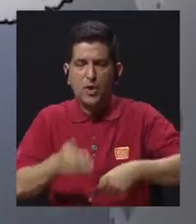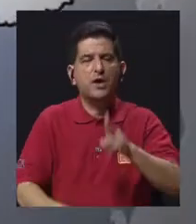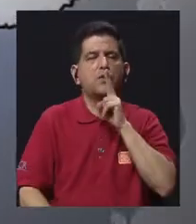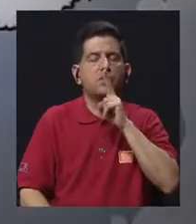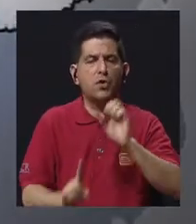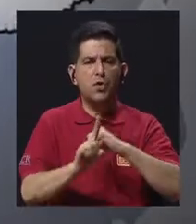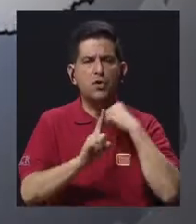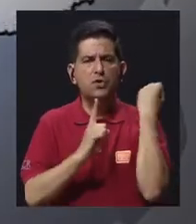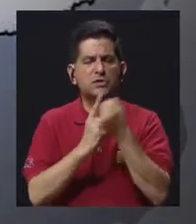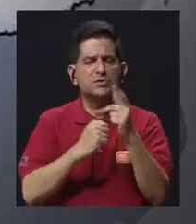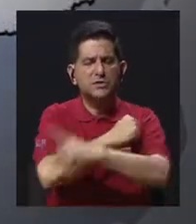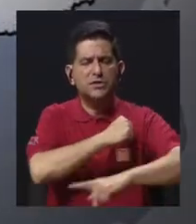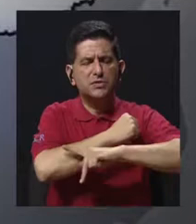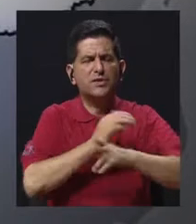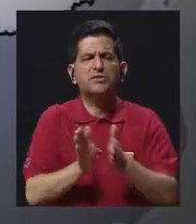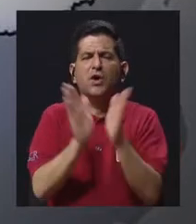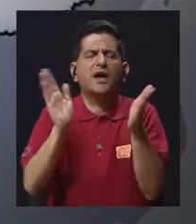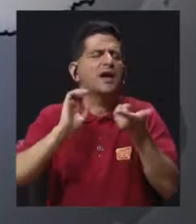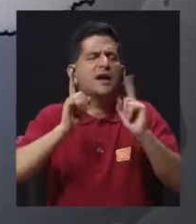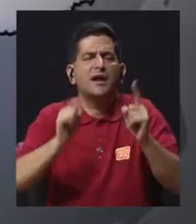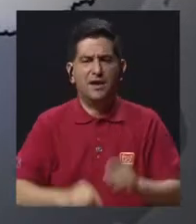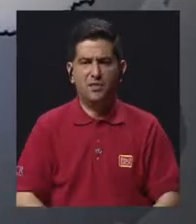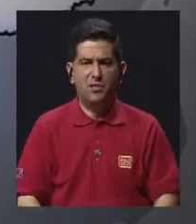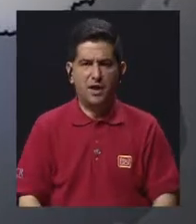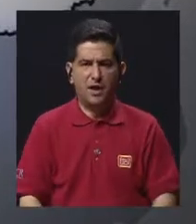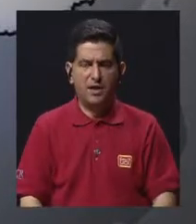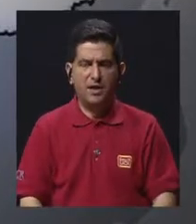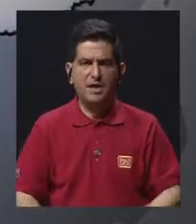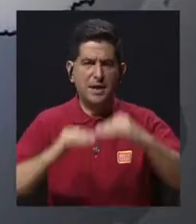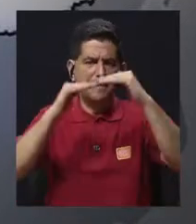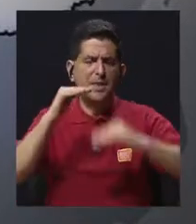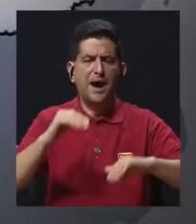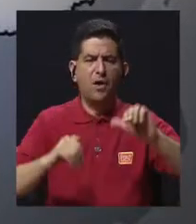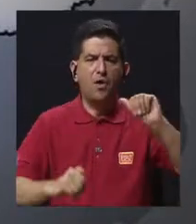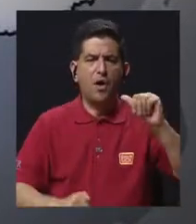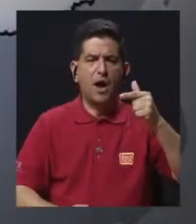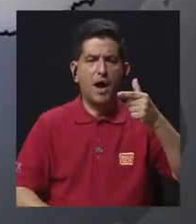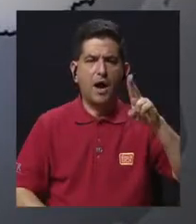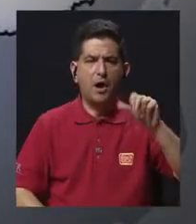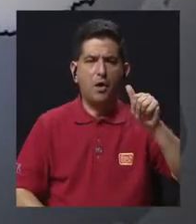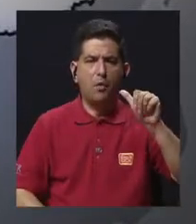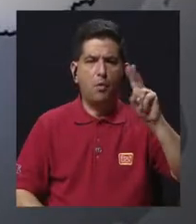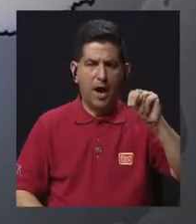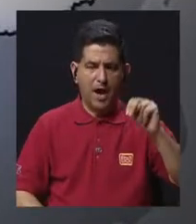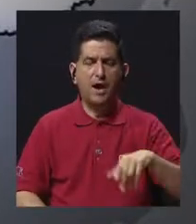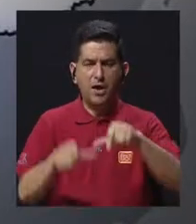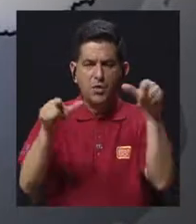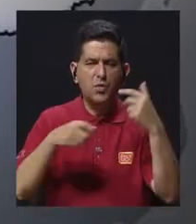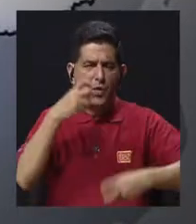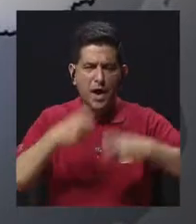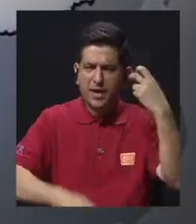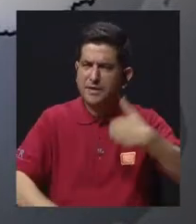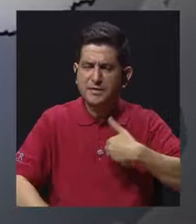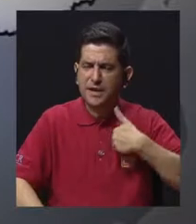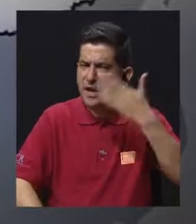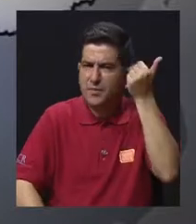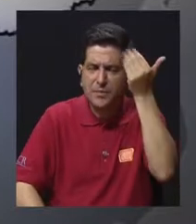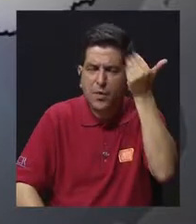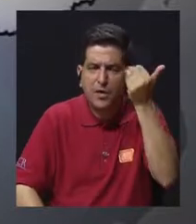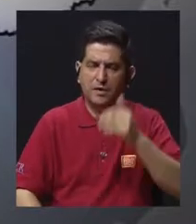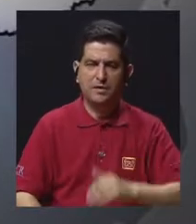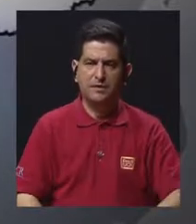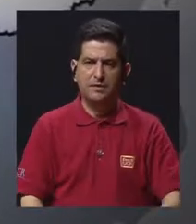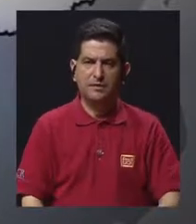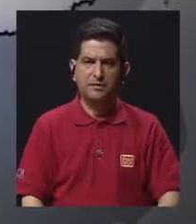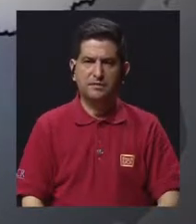impunidad desde el golpe de Estado en Honduras, ¿cuál es la situación del país en general y por qué Bajo Aguán es una región, una